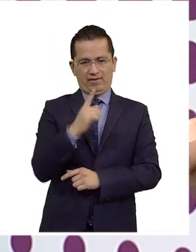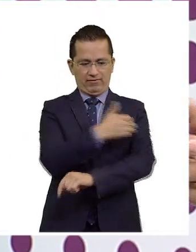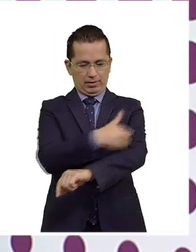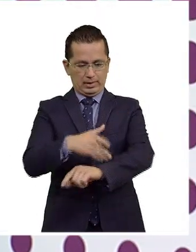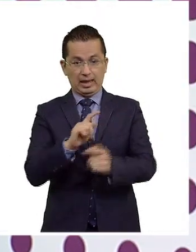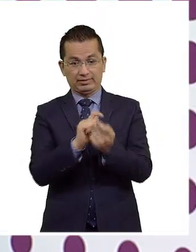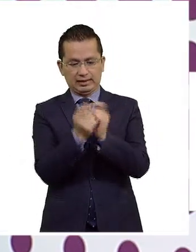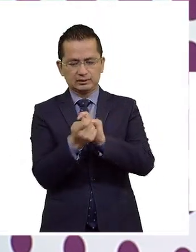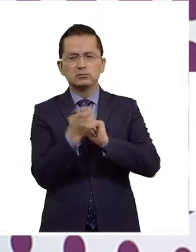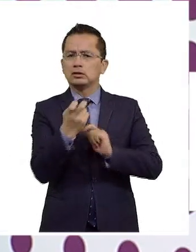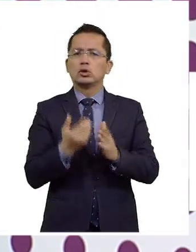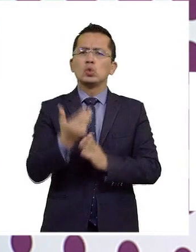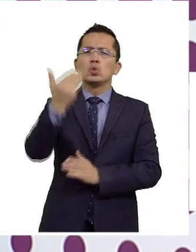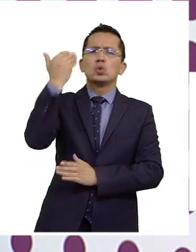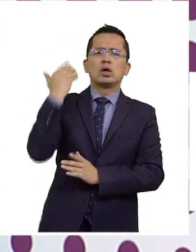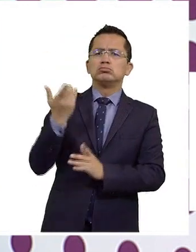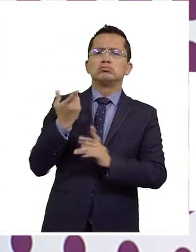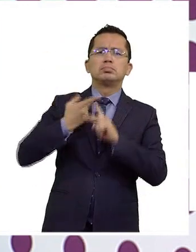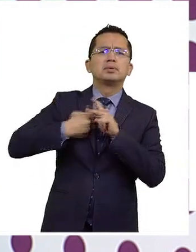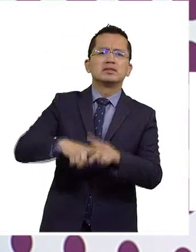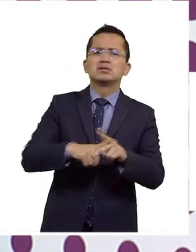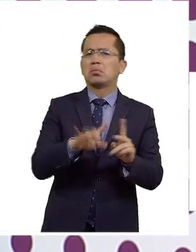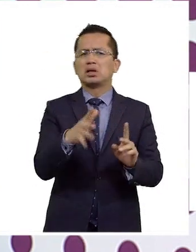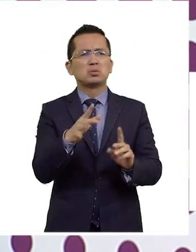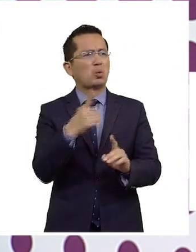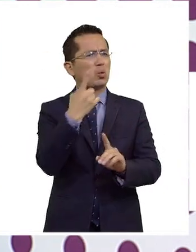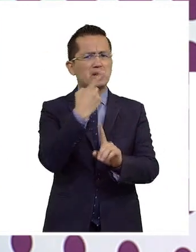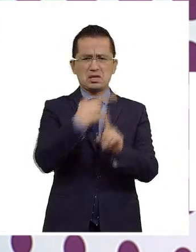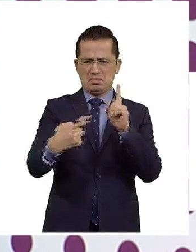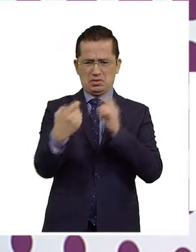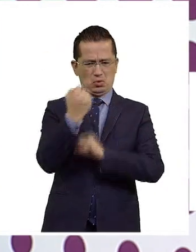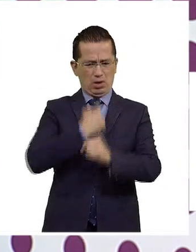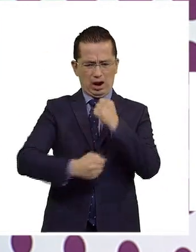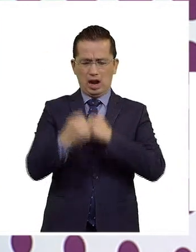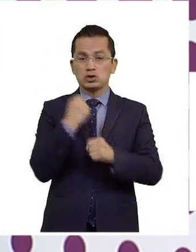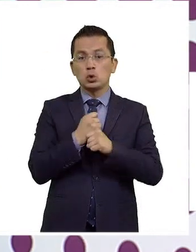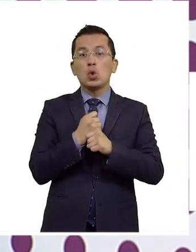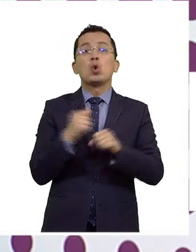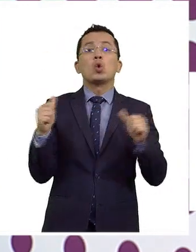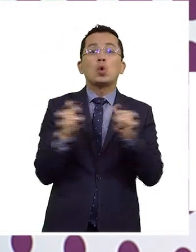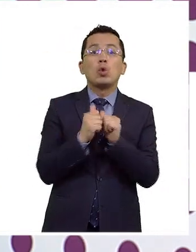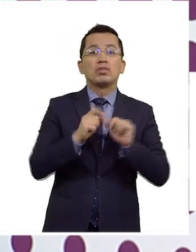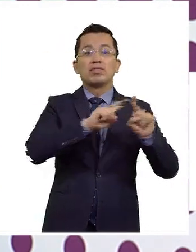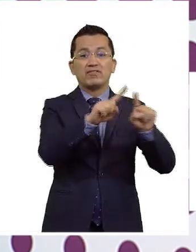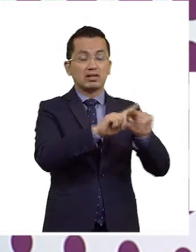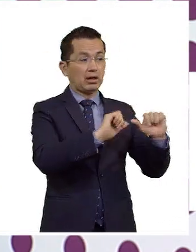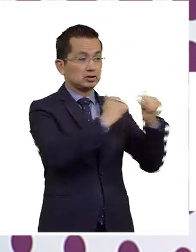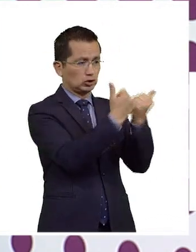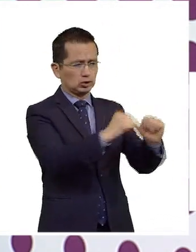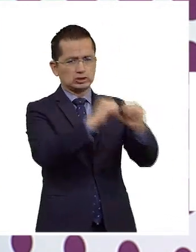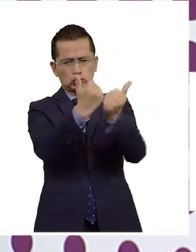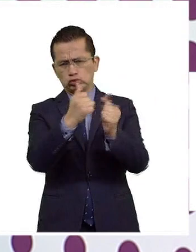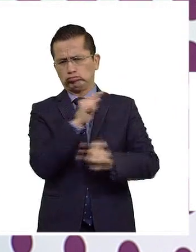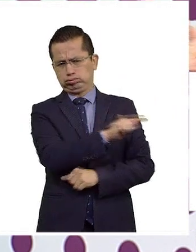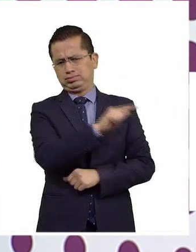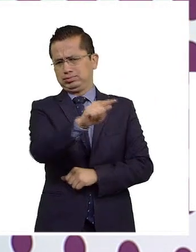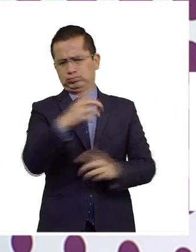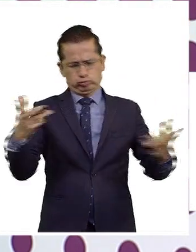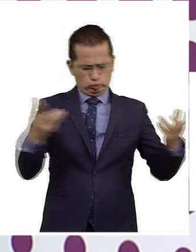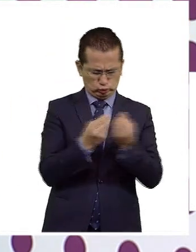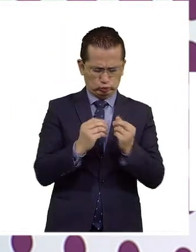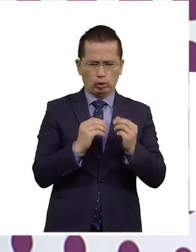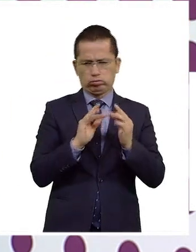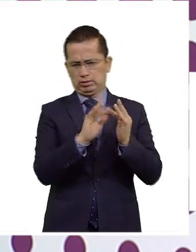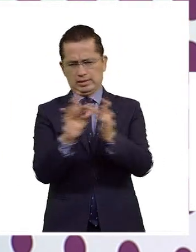por otras organizaciones que ya vienen trabajando desde hace 20, 25 años sobre el tema trans. Justamente nace a raíz